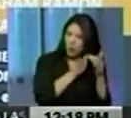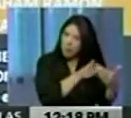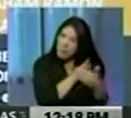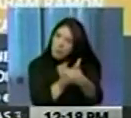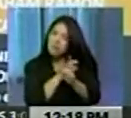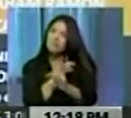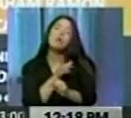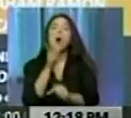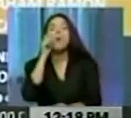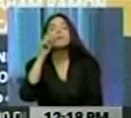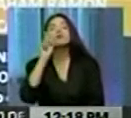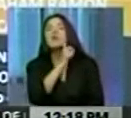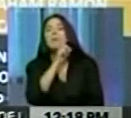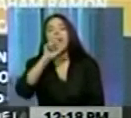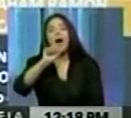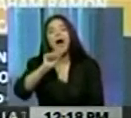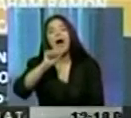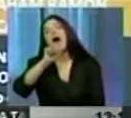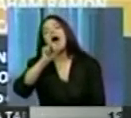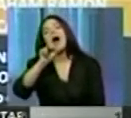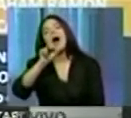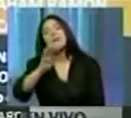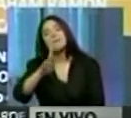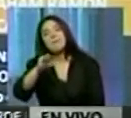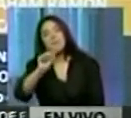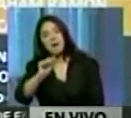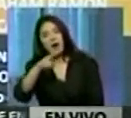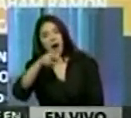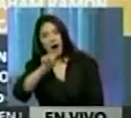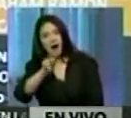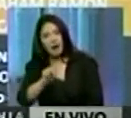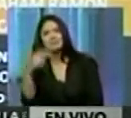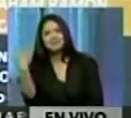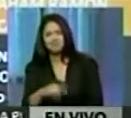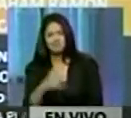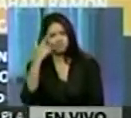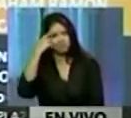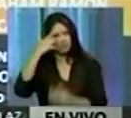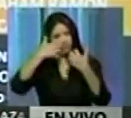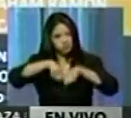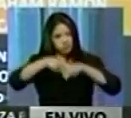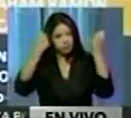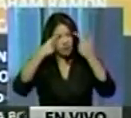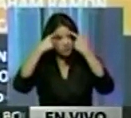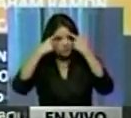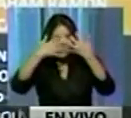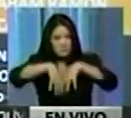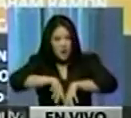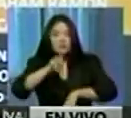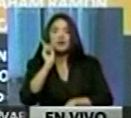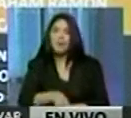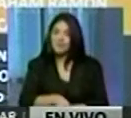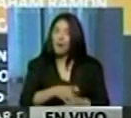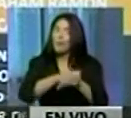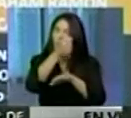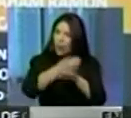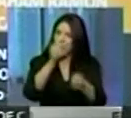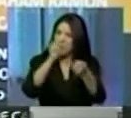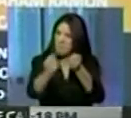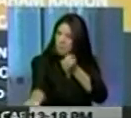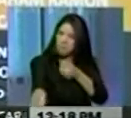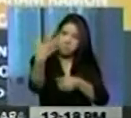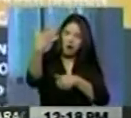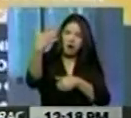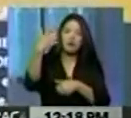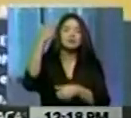es Abraham Ramón Campos Pirela, quien presenta traumatismo cráneoencefálico, también producto de un objeto contundente